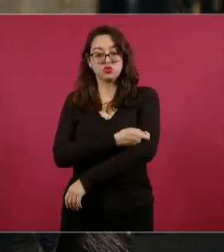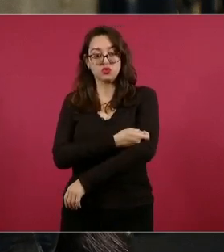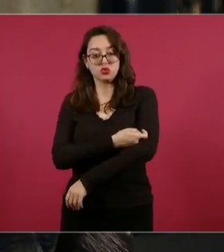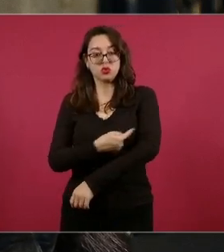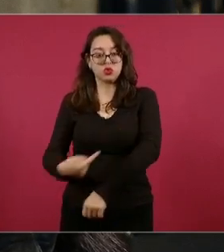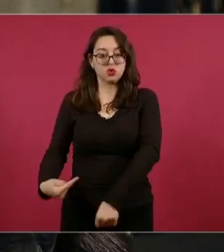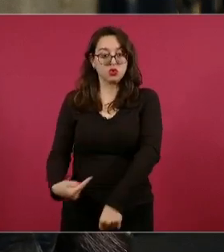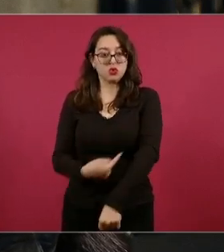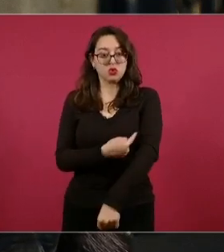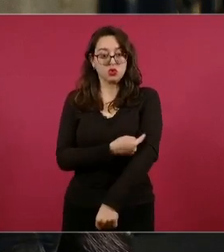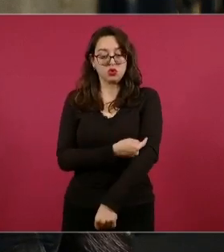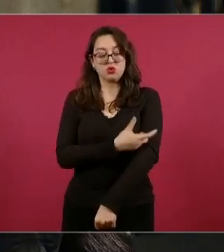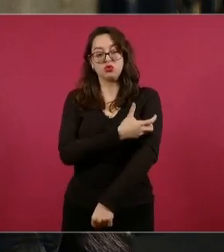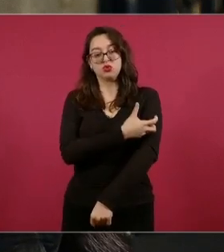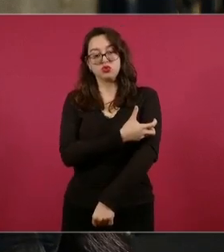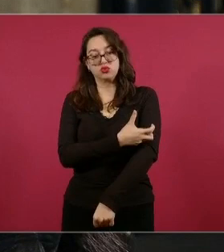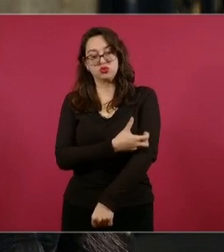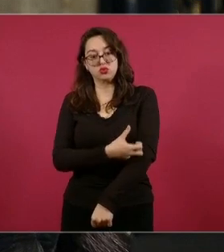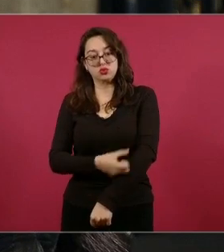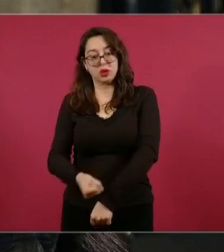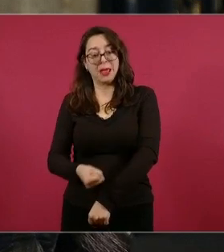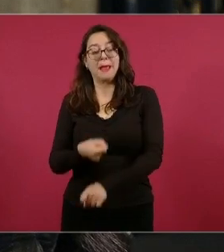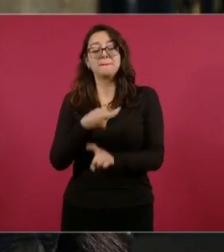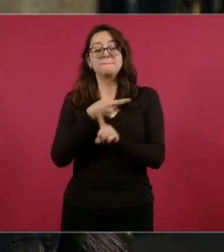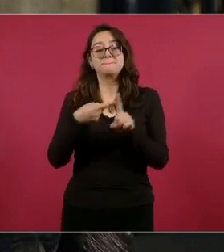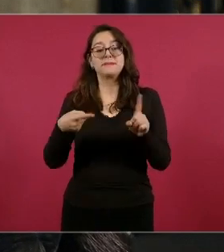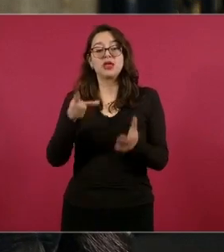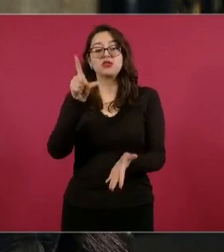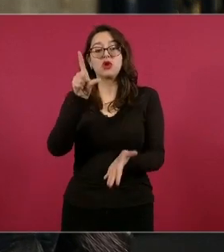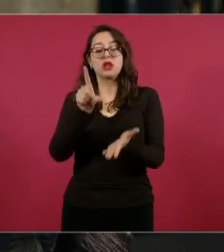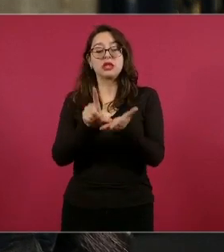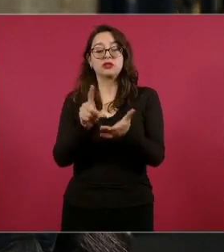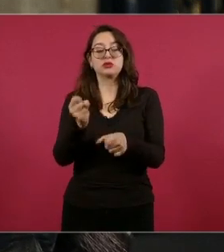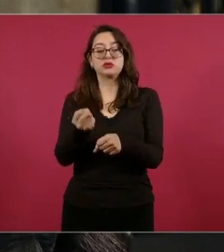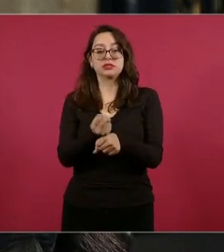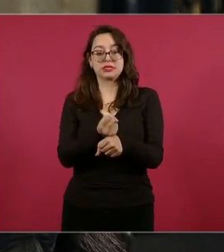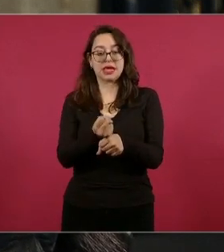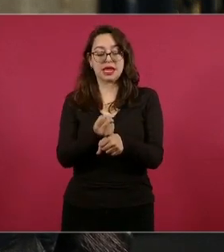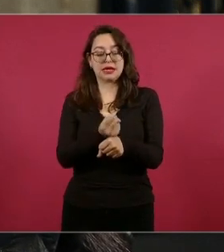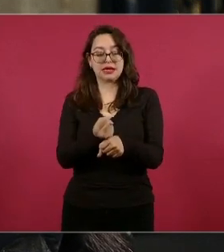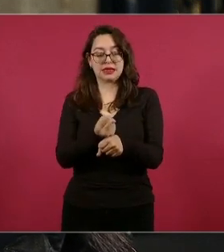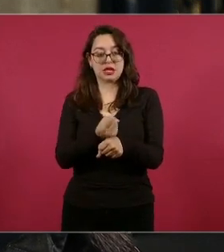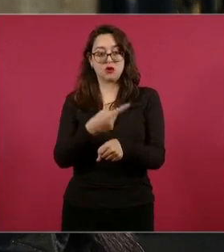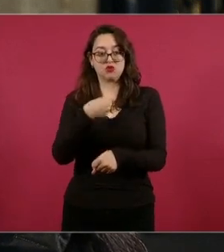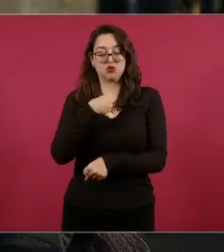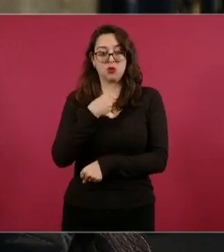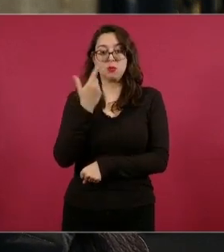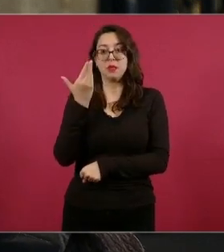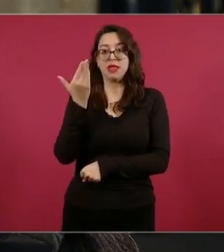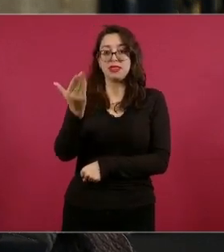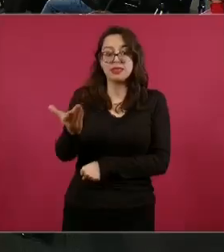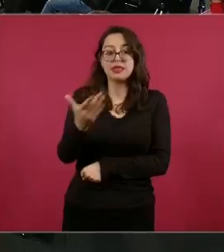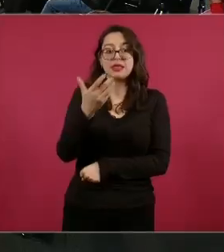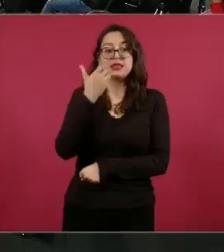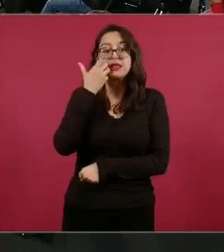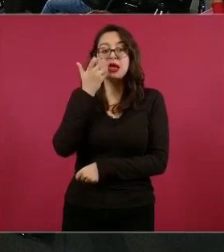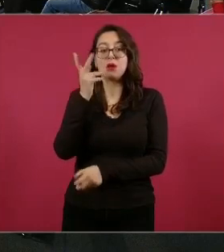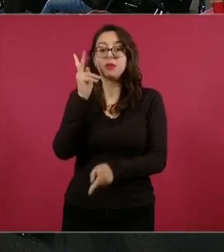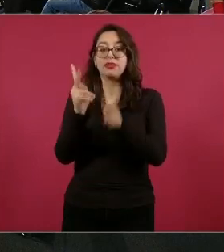la jeringa y me sacaron medio litro de sangre. Ahí le pedí a hablar con la